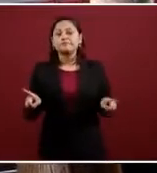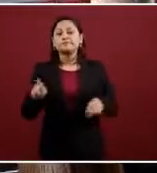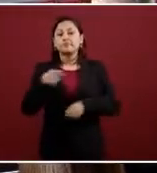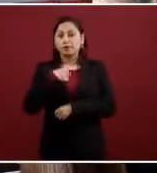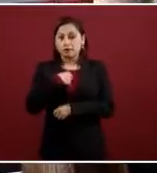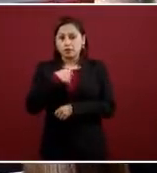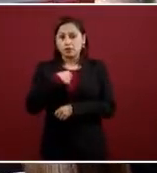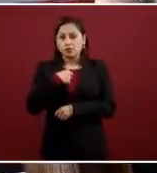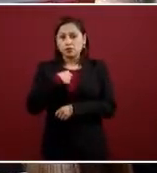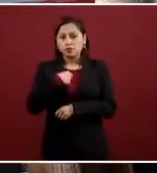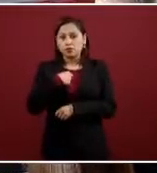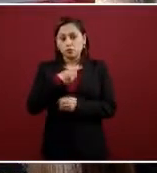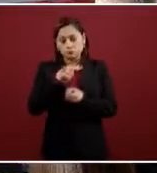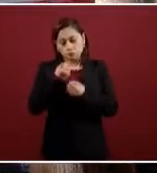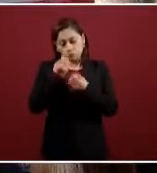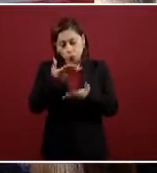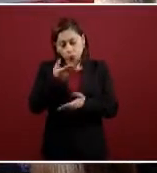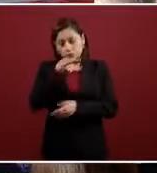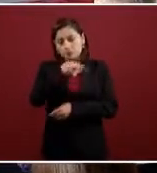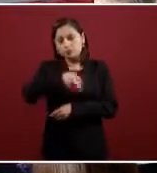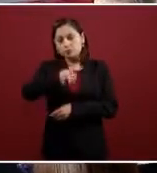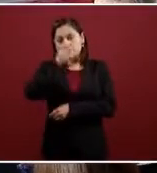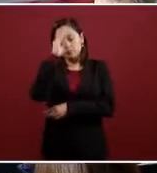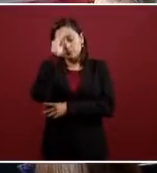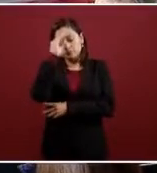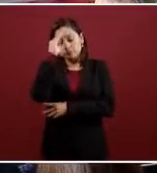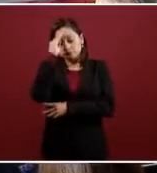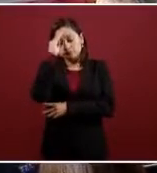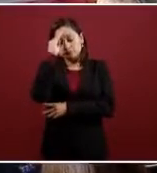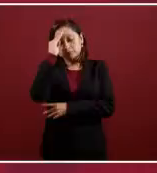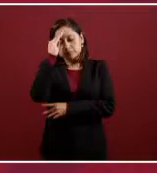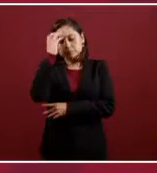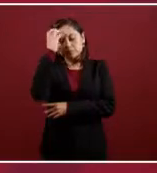esta reflexión para que mañana